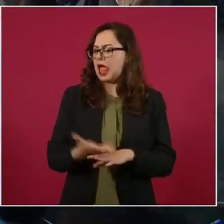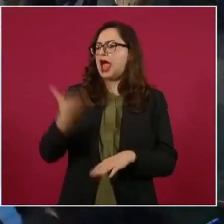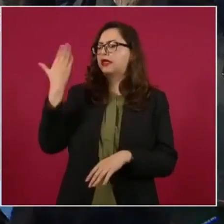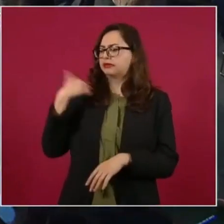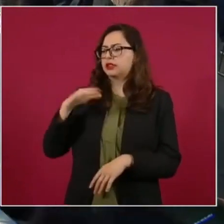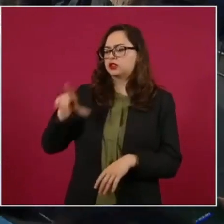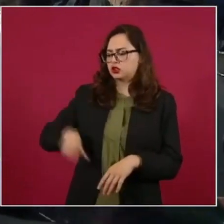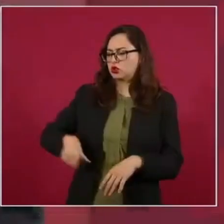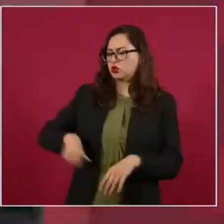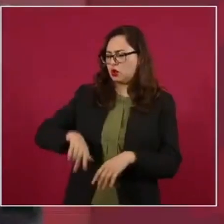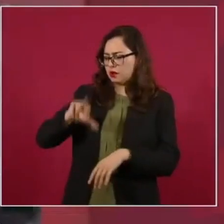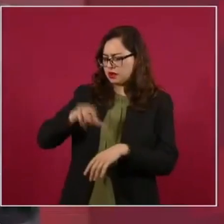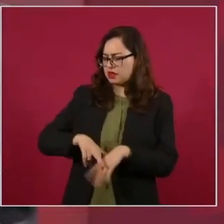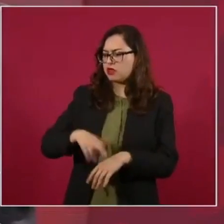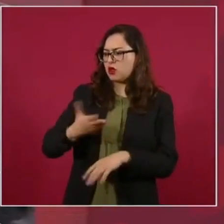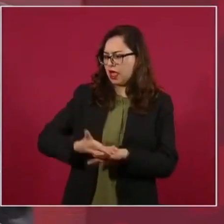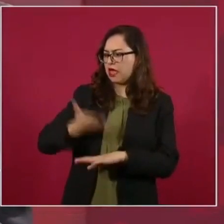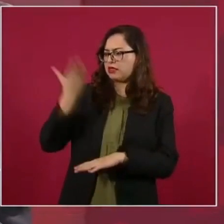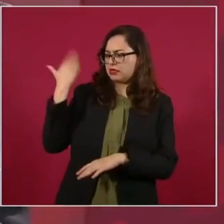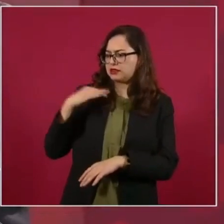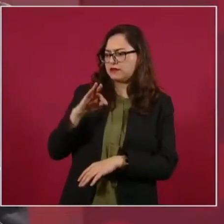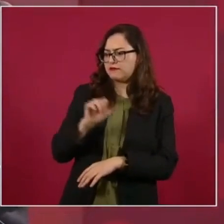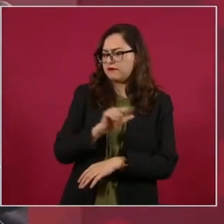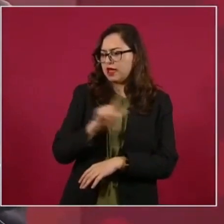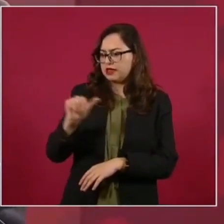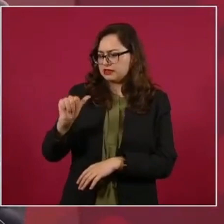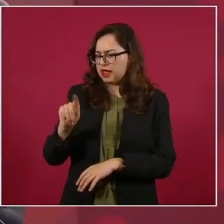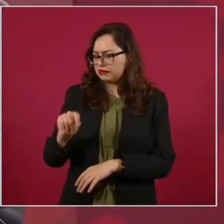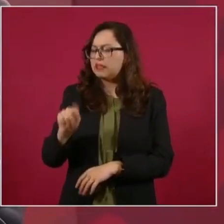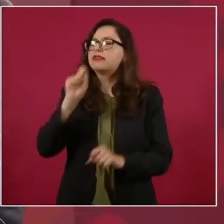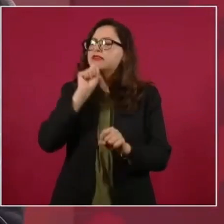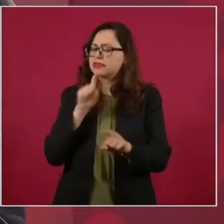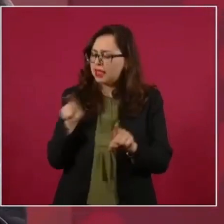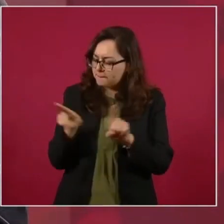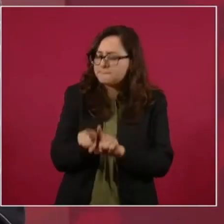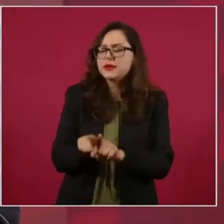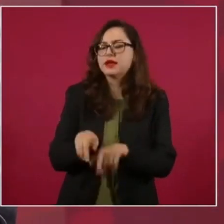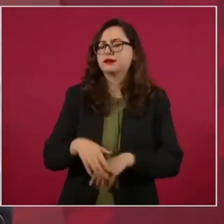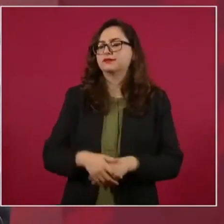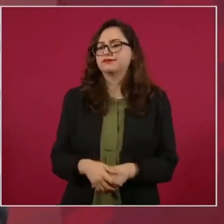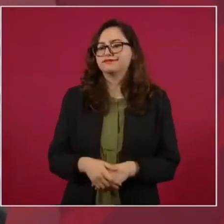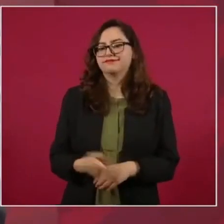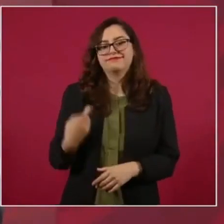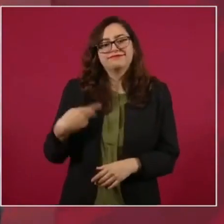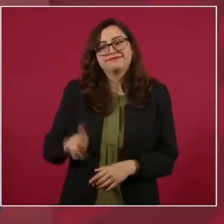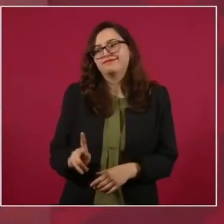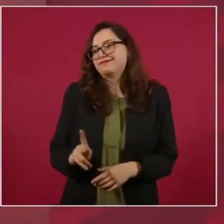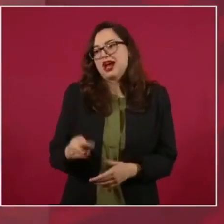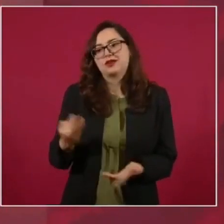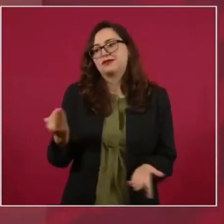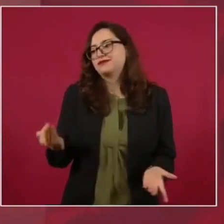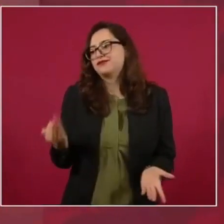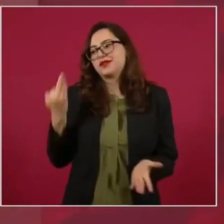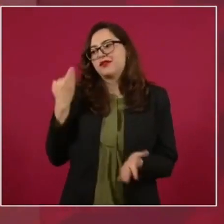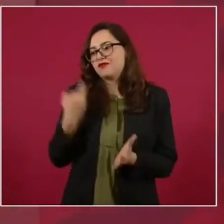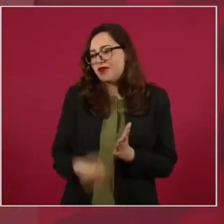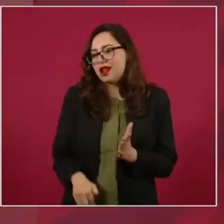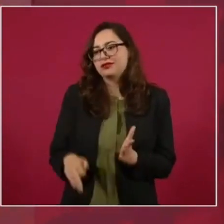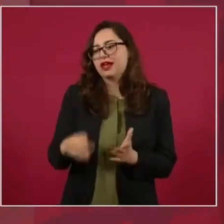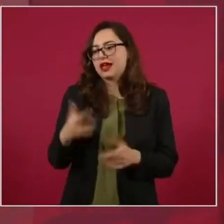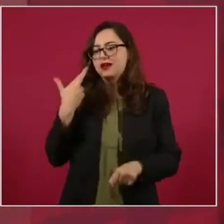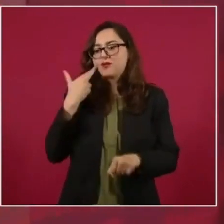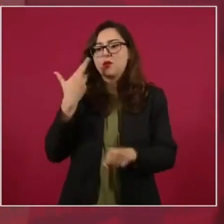con el gobernador Fayad, se pudo haber hecho, pero no se aplicaron quienes tenían